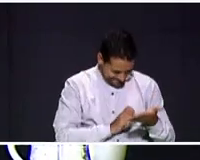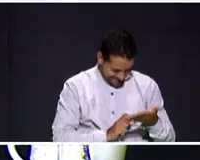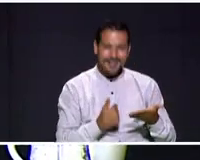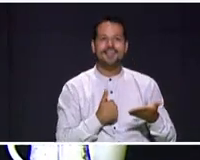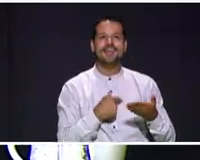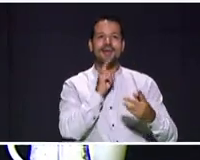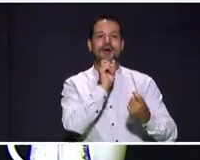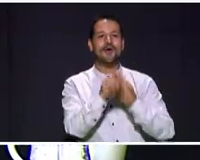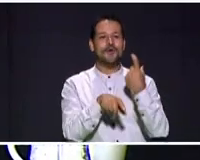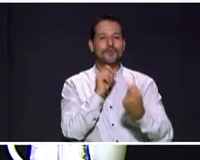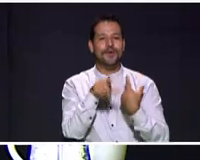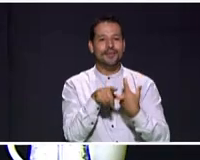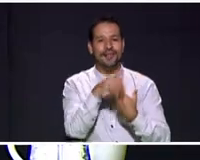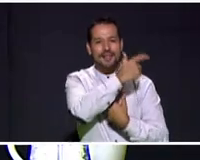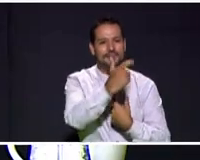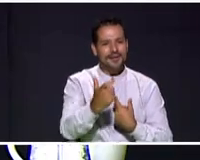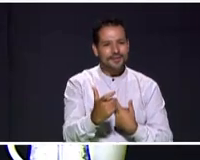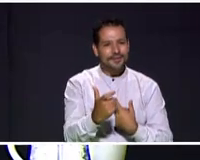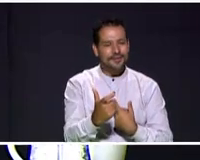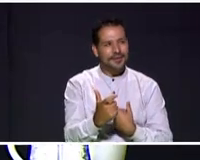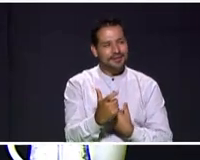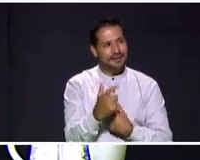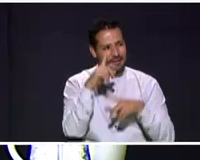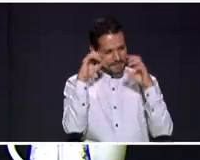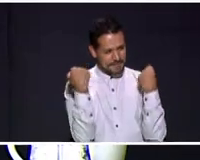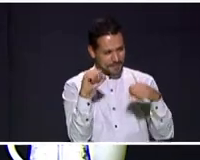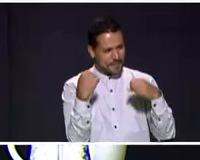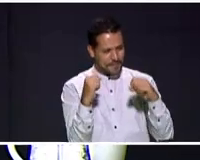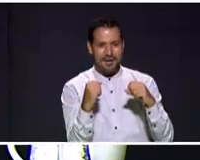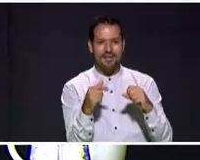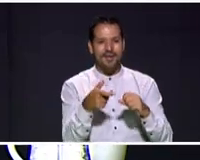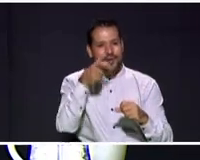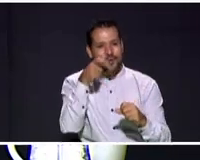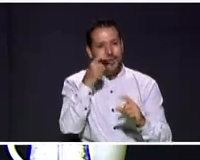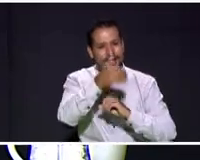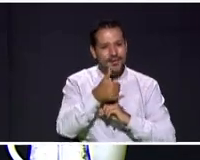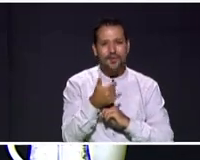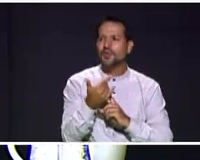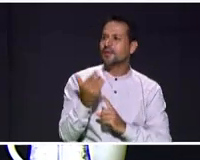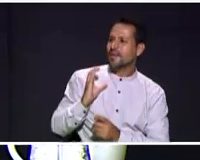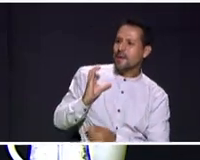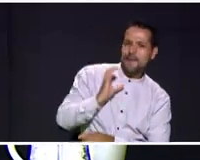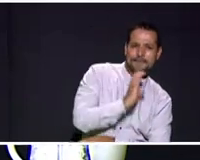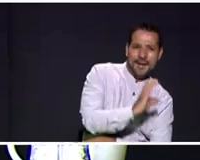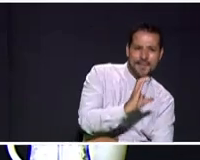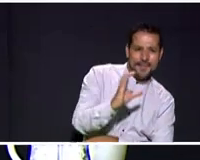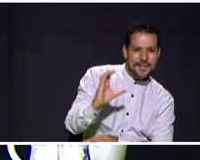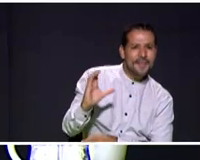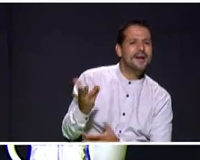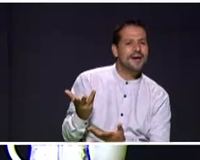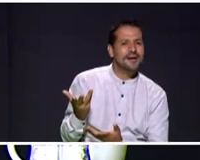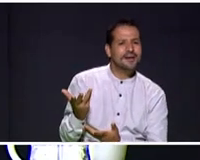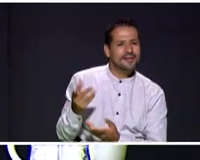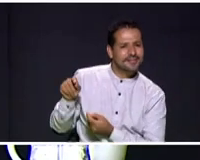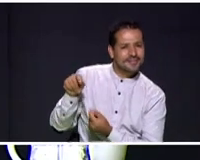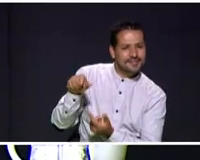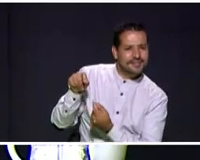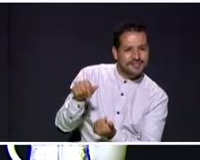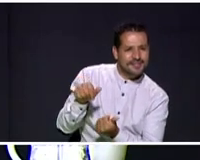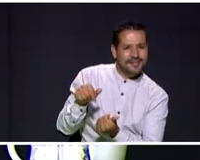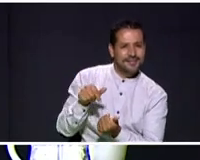cierto la gente le preocupa la seguridad y le preocupa los ingresos y ese es el reflejo de lo que está sucediendo en